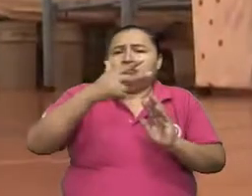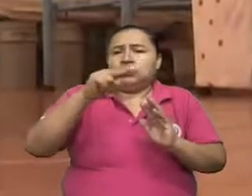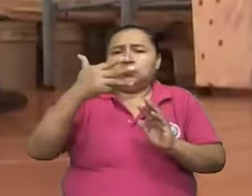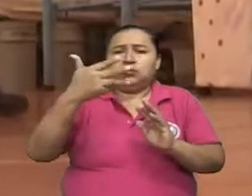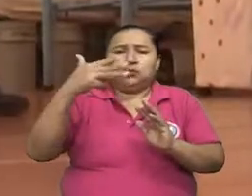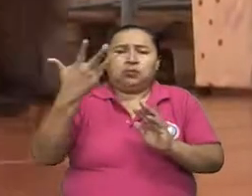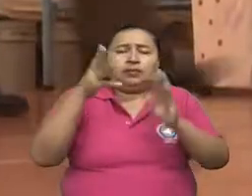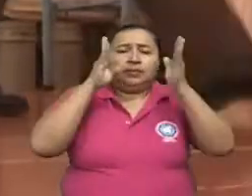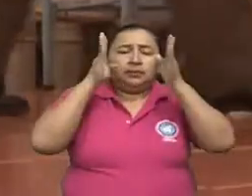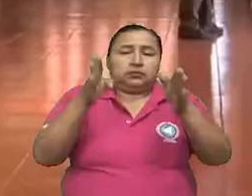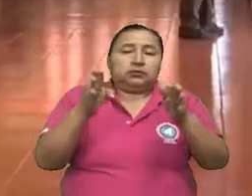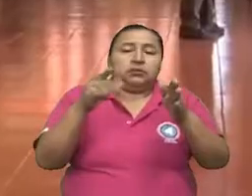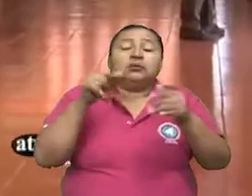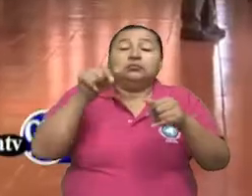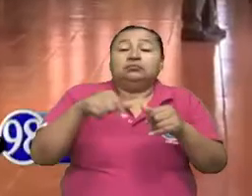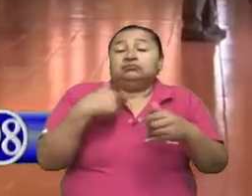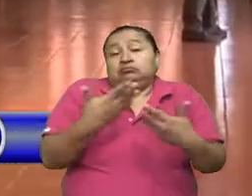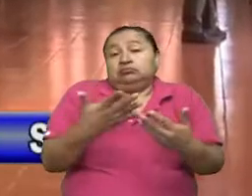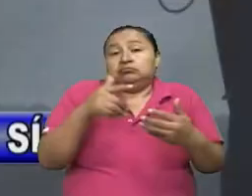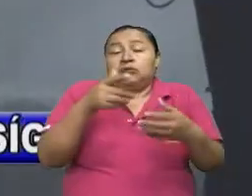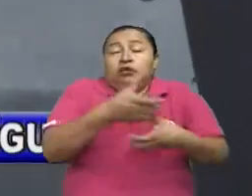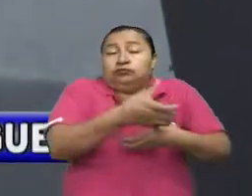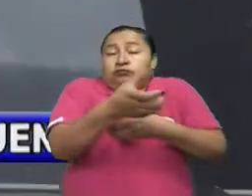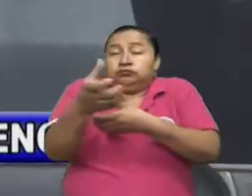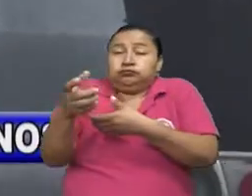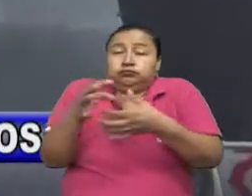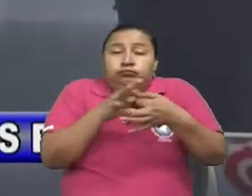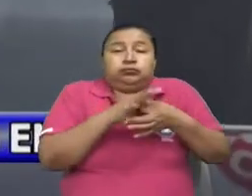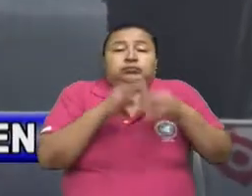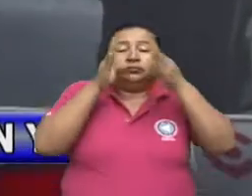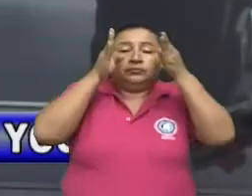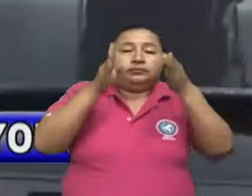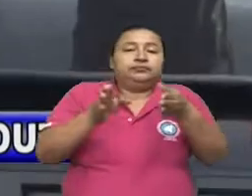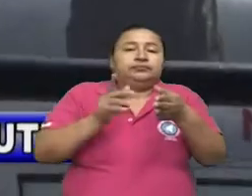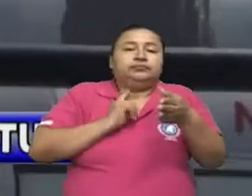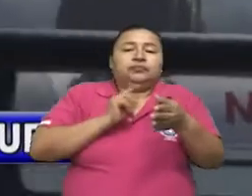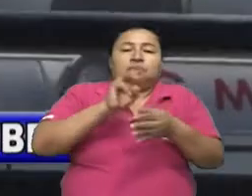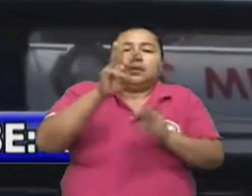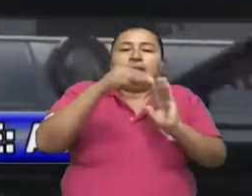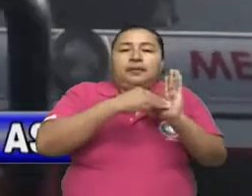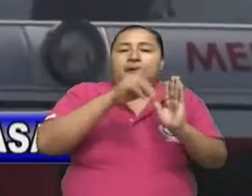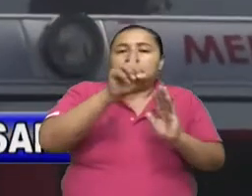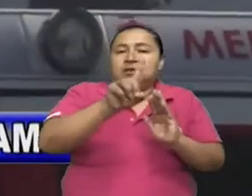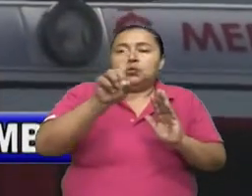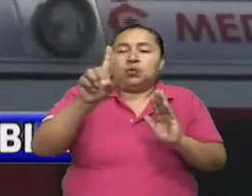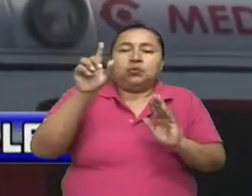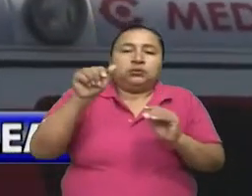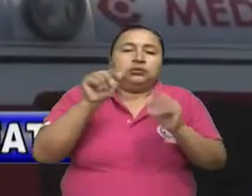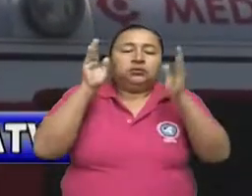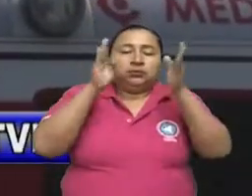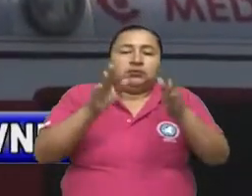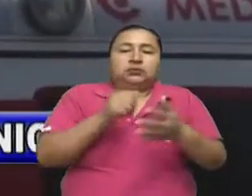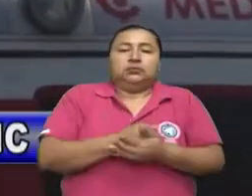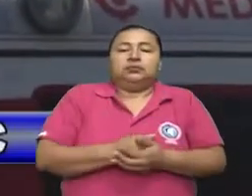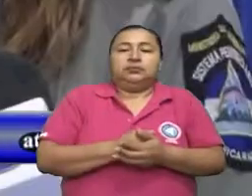32.889 servicios, mientras que los bomberos unificados atendieron 3.111 servicios.